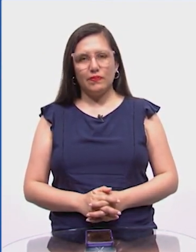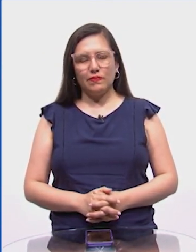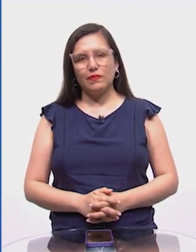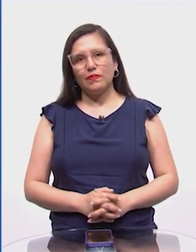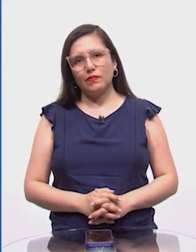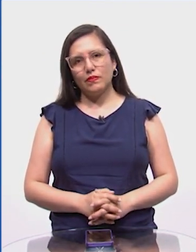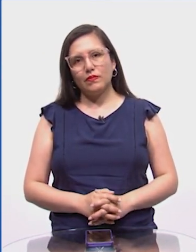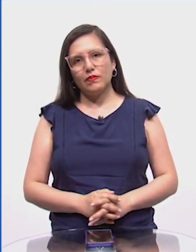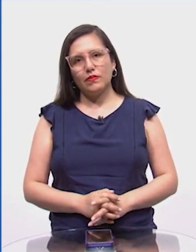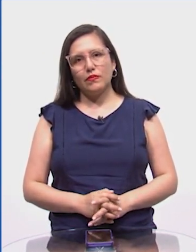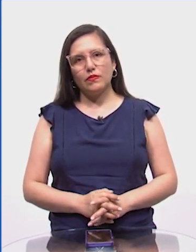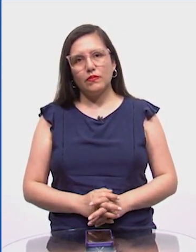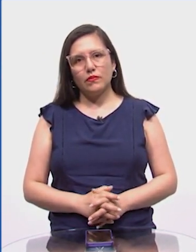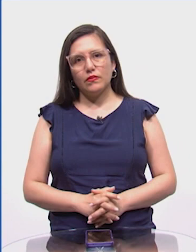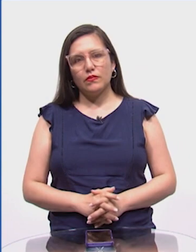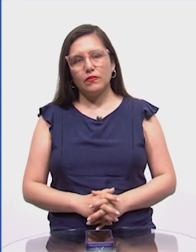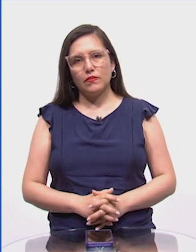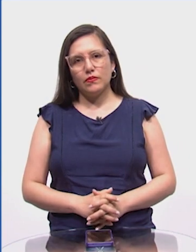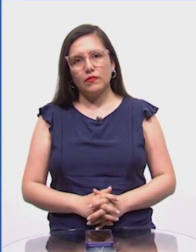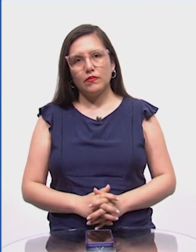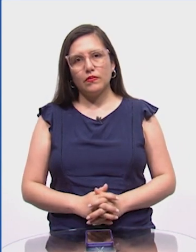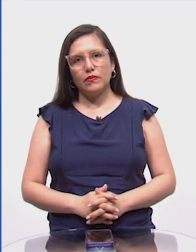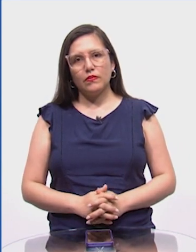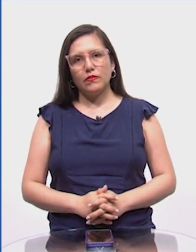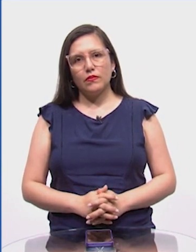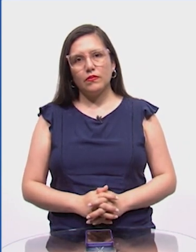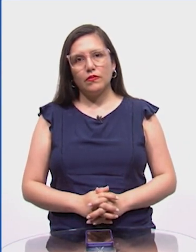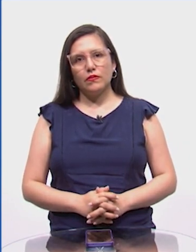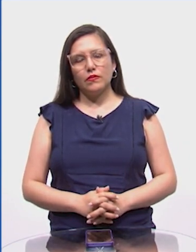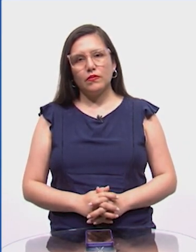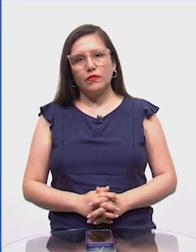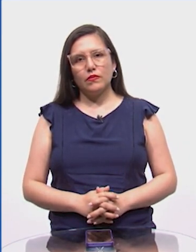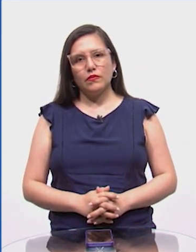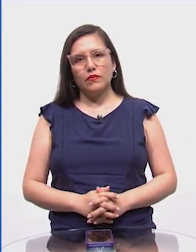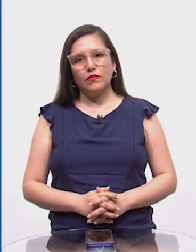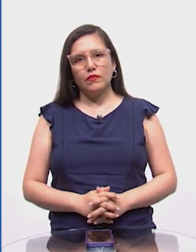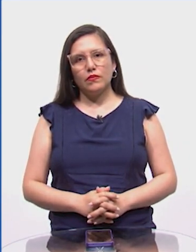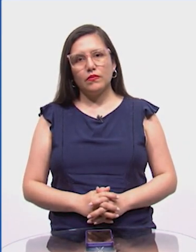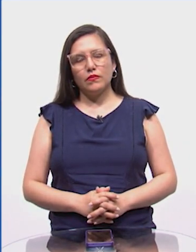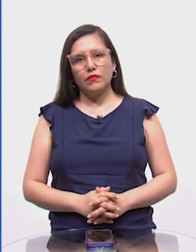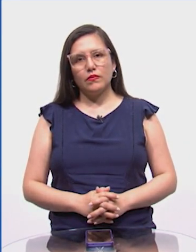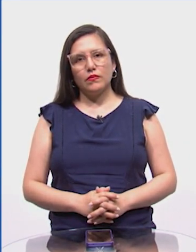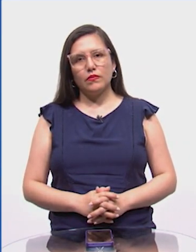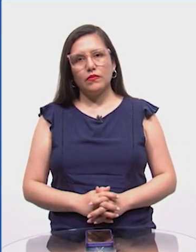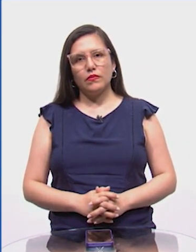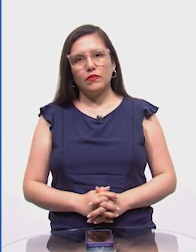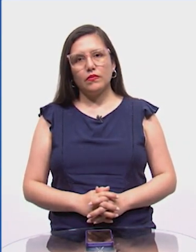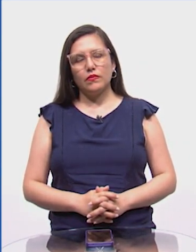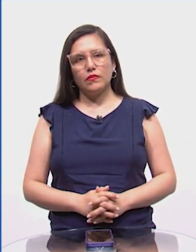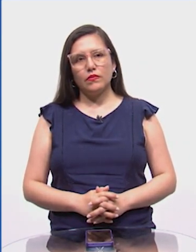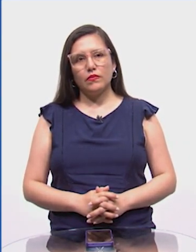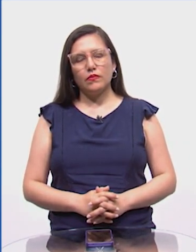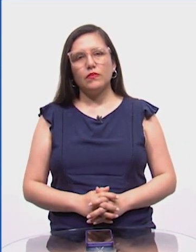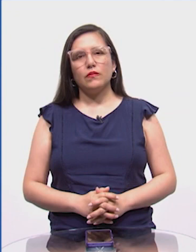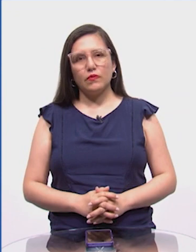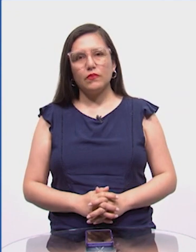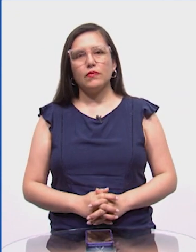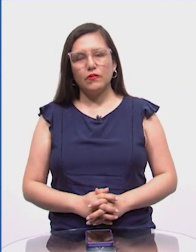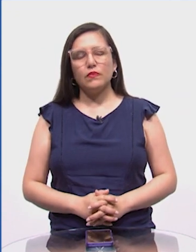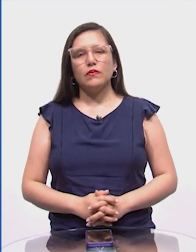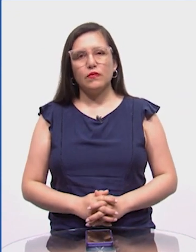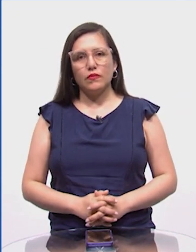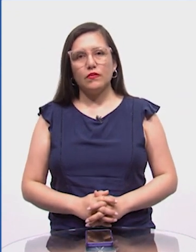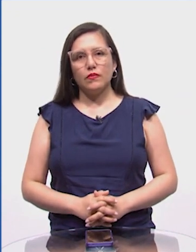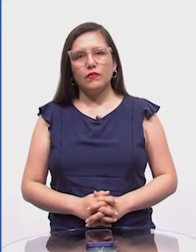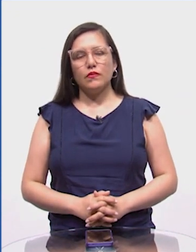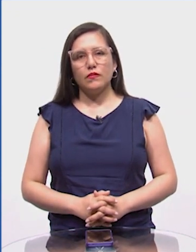los centros arqueológicos, el Palacio Nicán y la Huaca del Sol y la Luna, que son los más grandes en términos